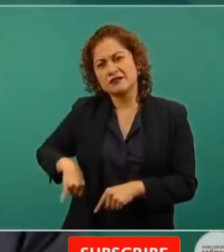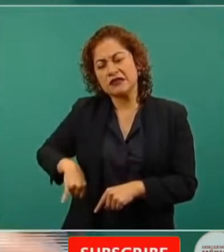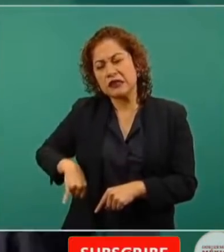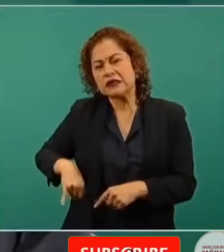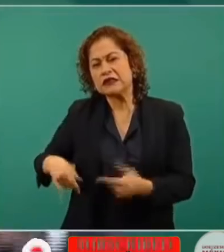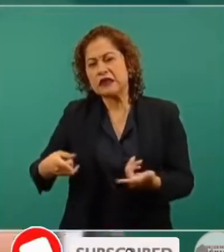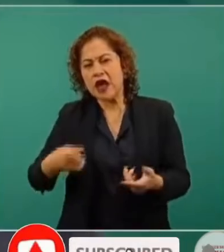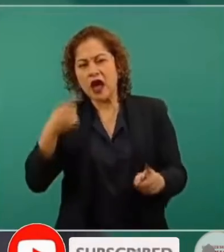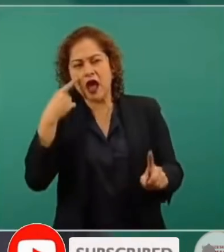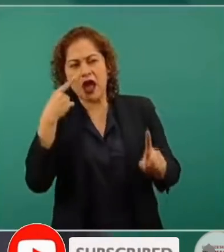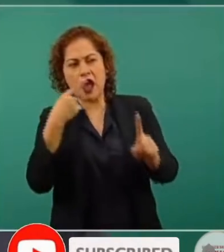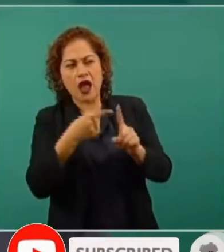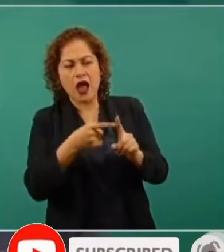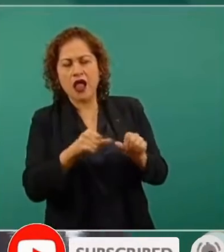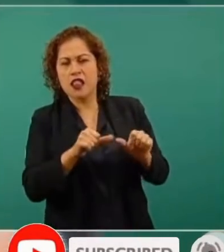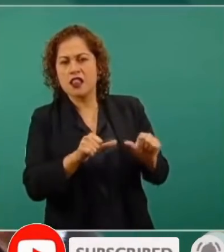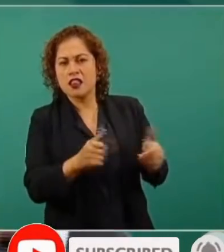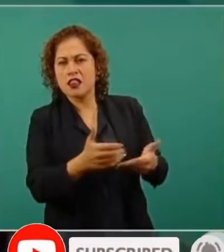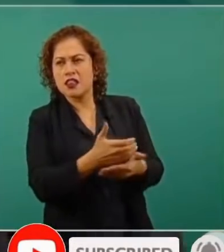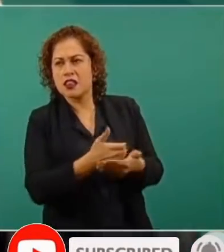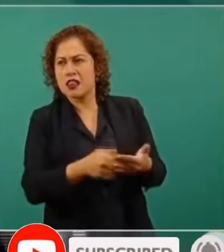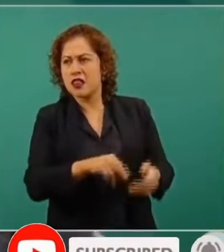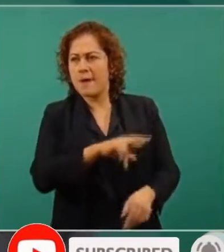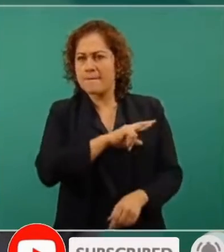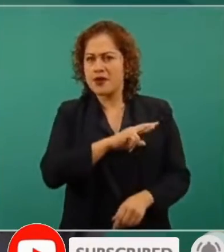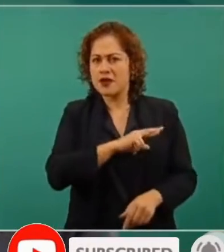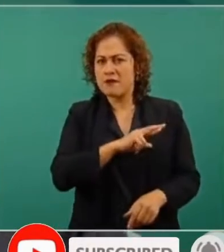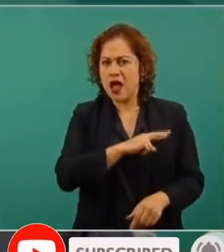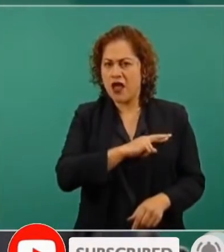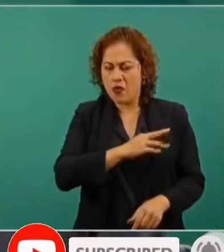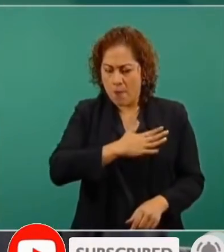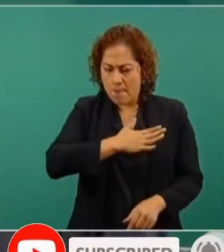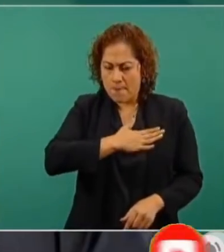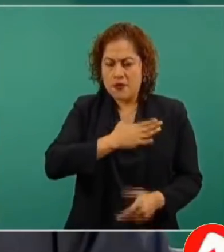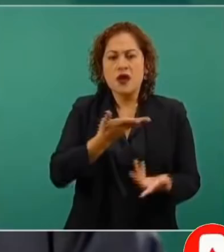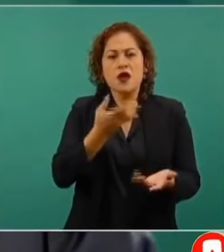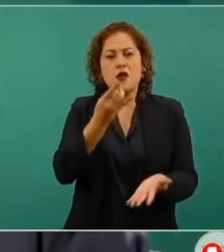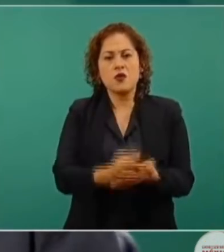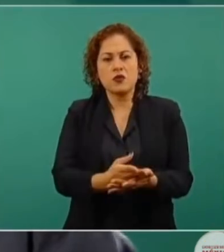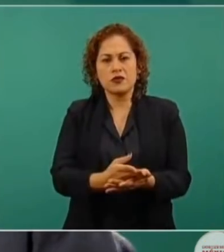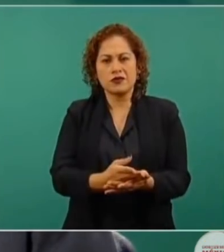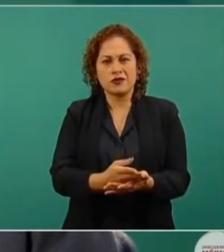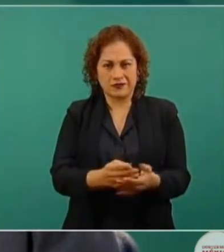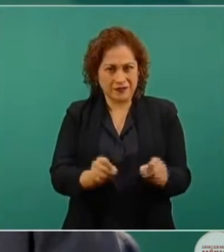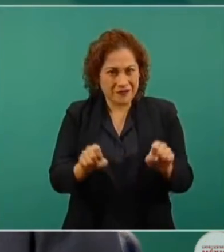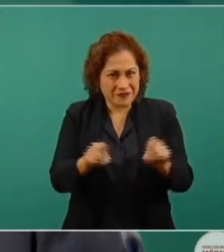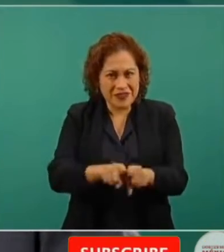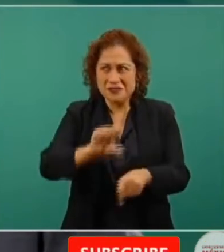negocio privado, ¿verdad?, como se ha expresado en otros continentes, y